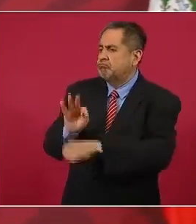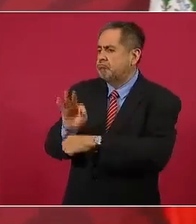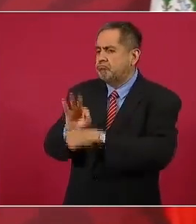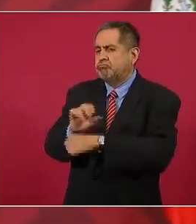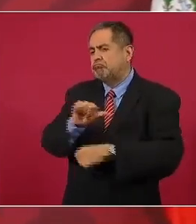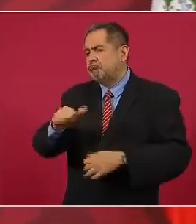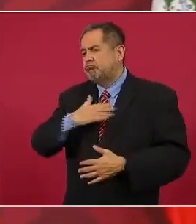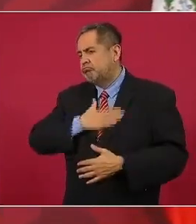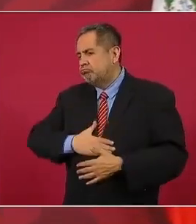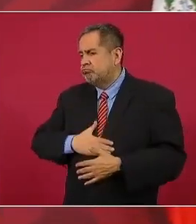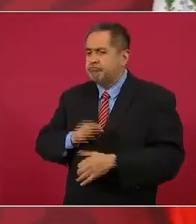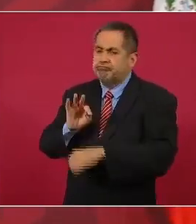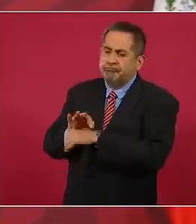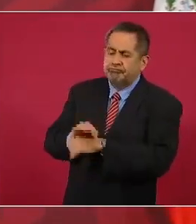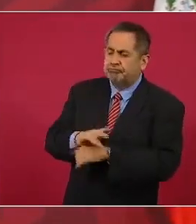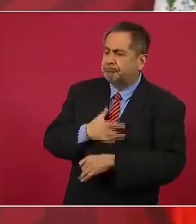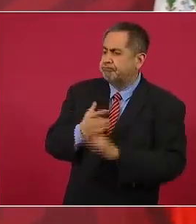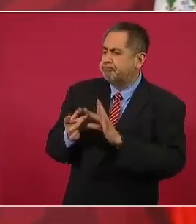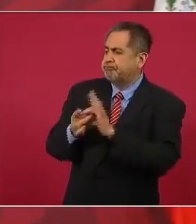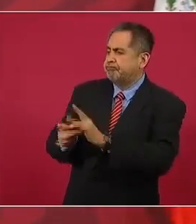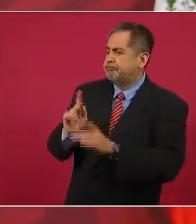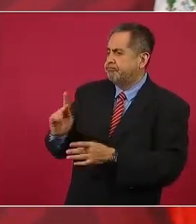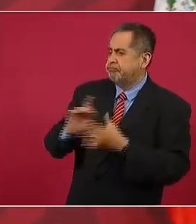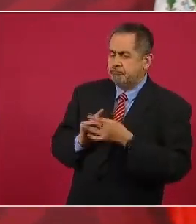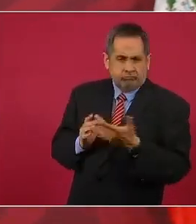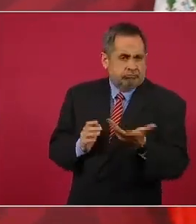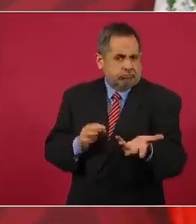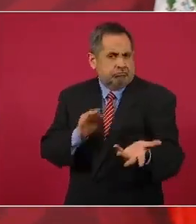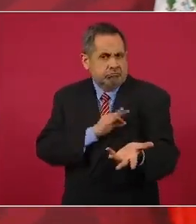justas y del humanismo. ¿Por qué no?